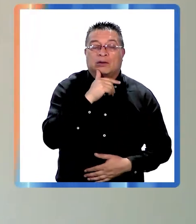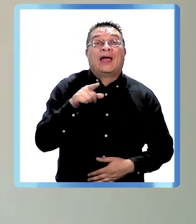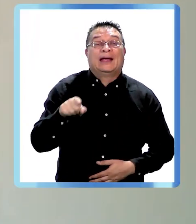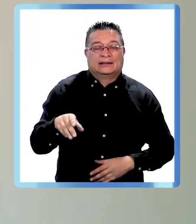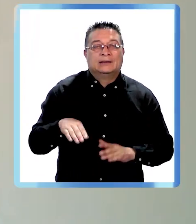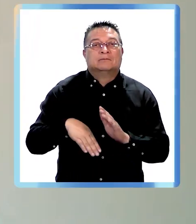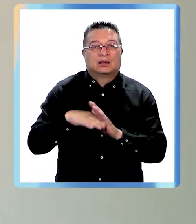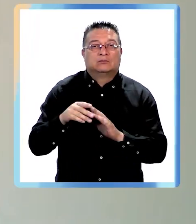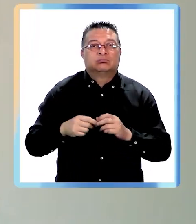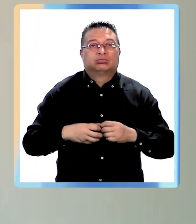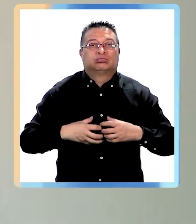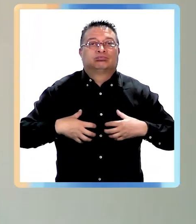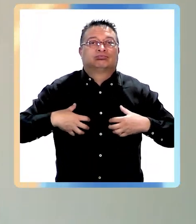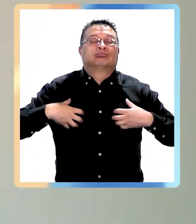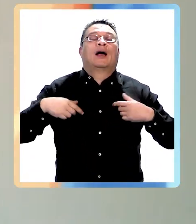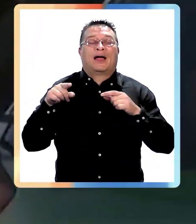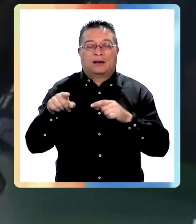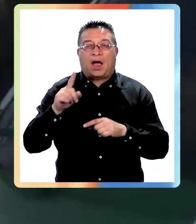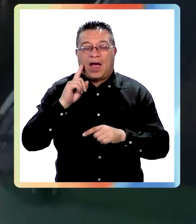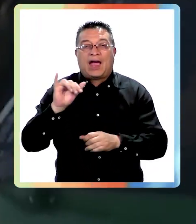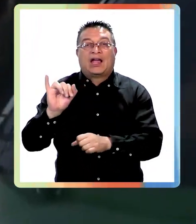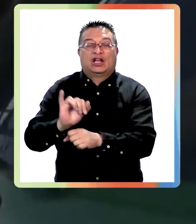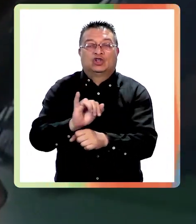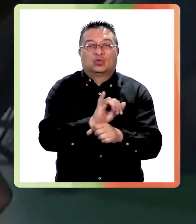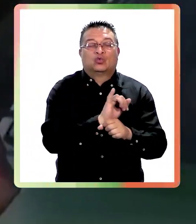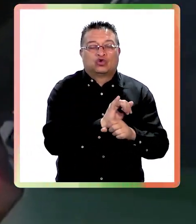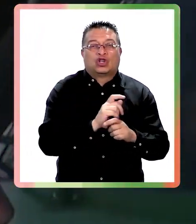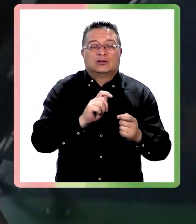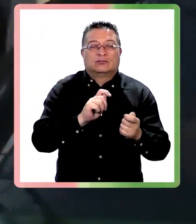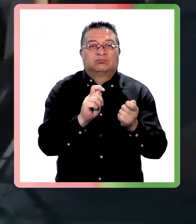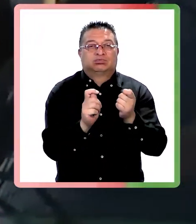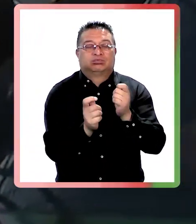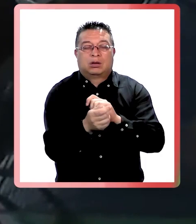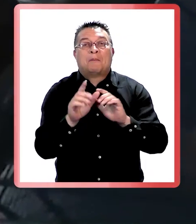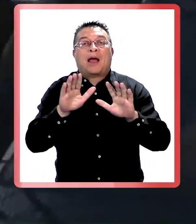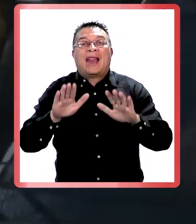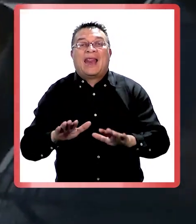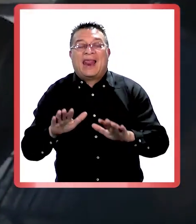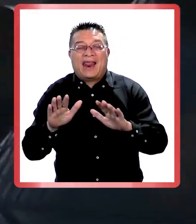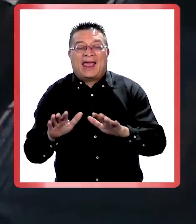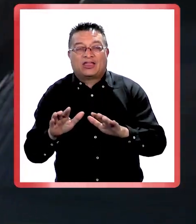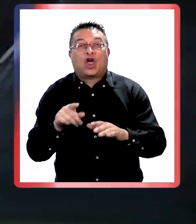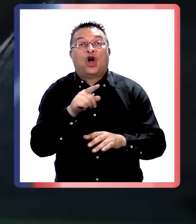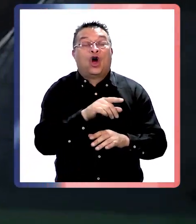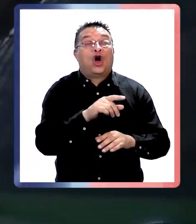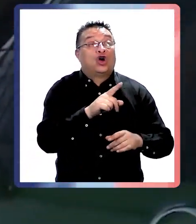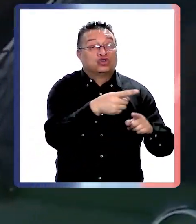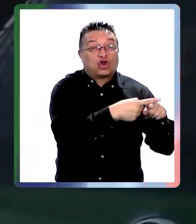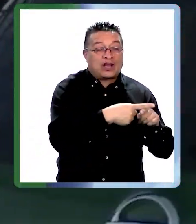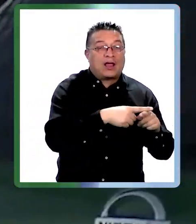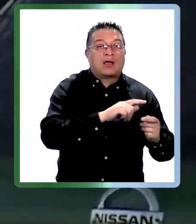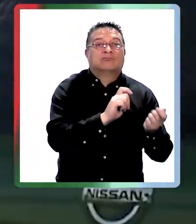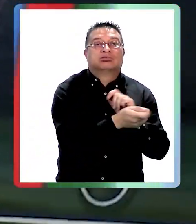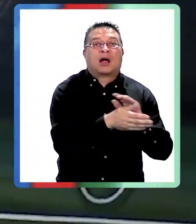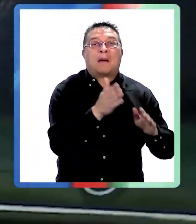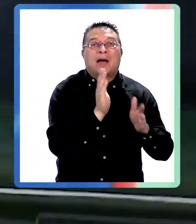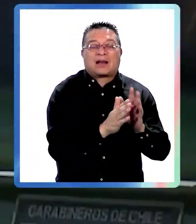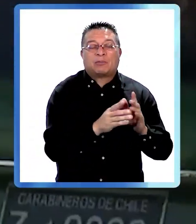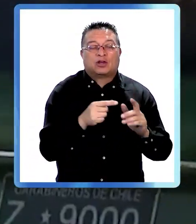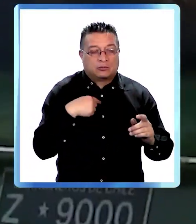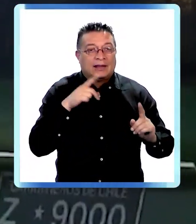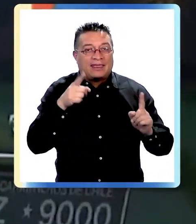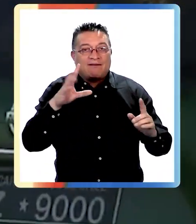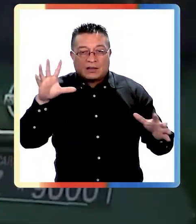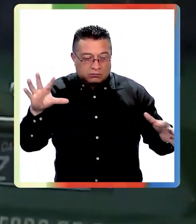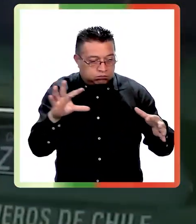Las instituciones se mueven mucho más lento de lo que se mueve, en el fondo, el cambio social. Y esa incapacidad de poder